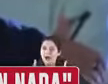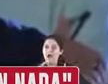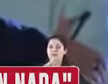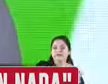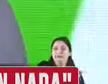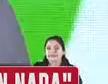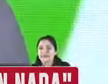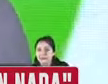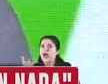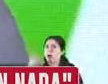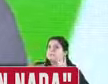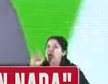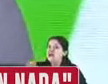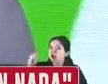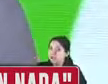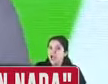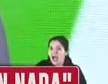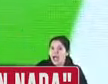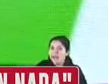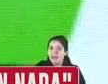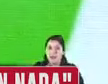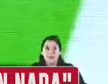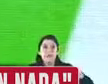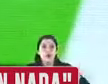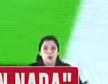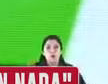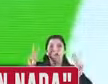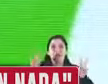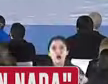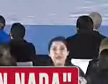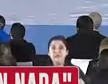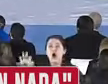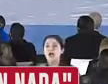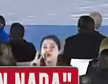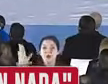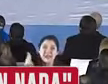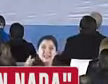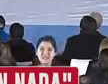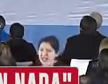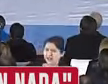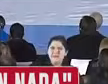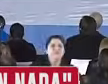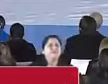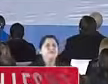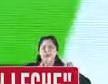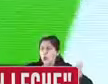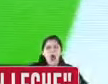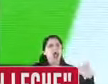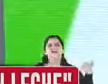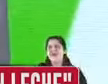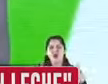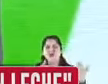rompieron el bloque del peronismo en el 16 y les votaron todo le votaron le